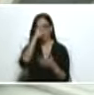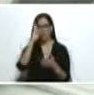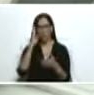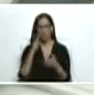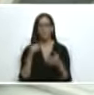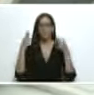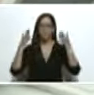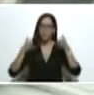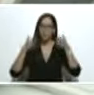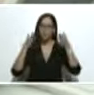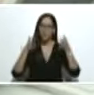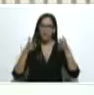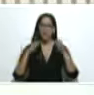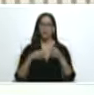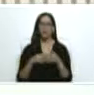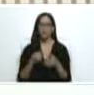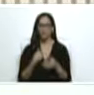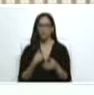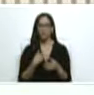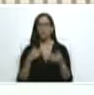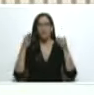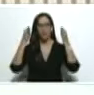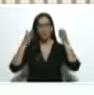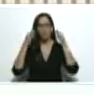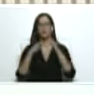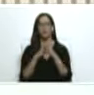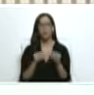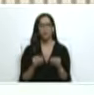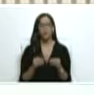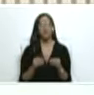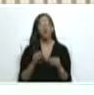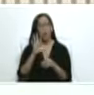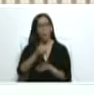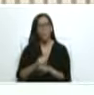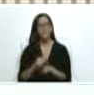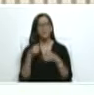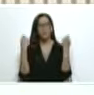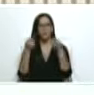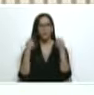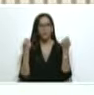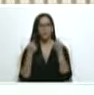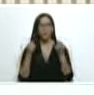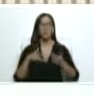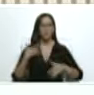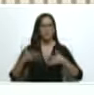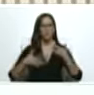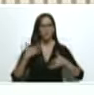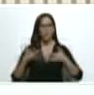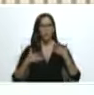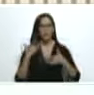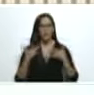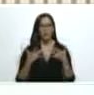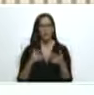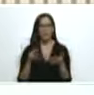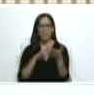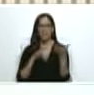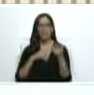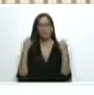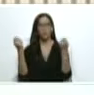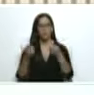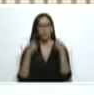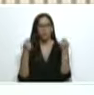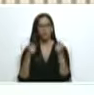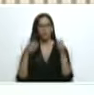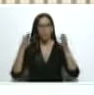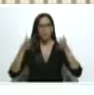retomado. Y yo les recomiendo a todos, compren su periódico. Uno disfruta leyendo su periódico, se